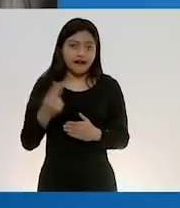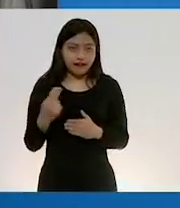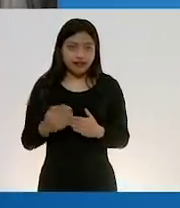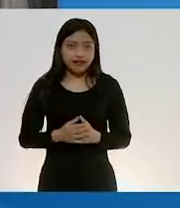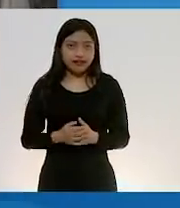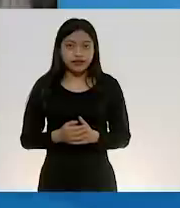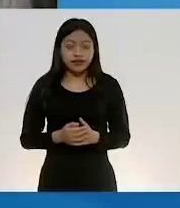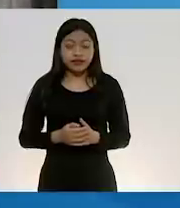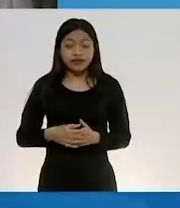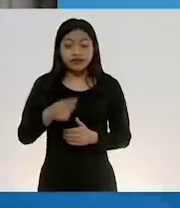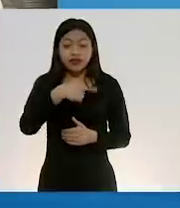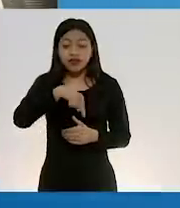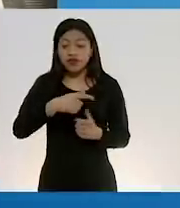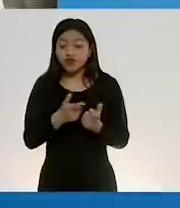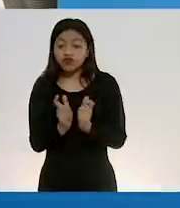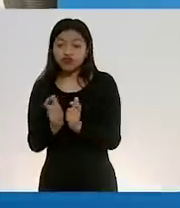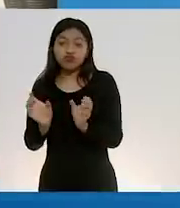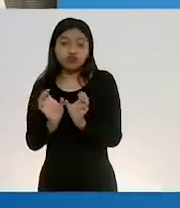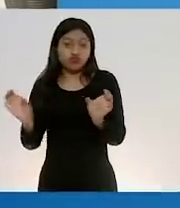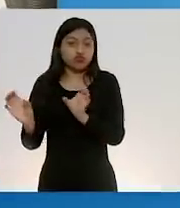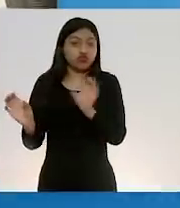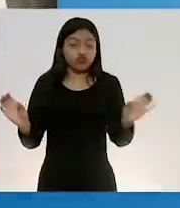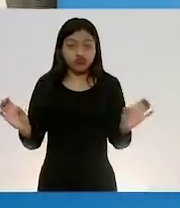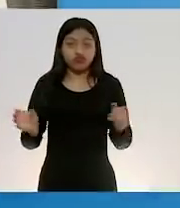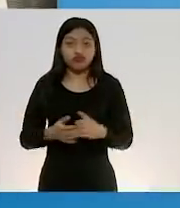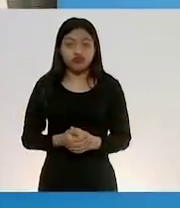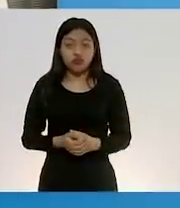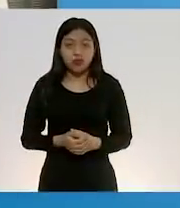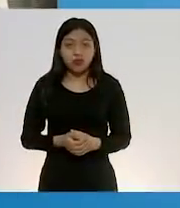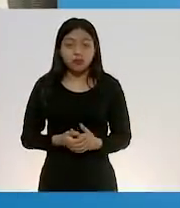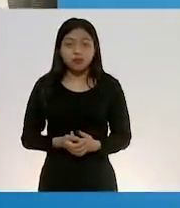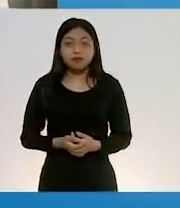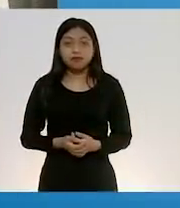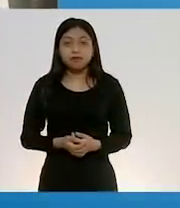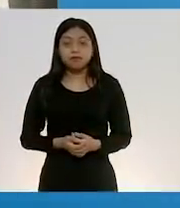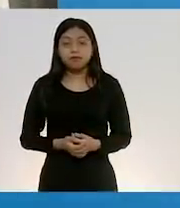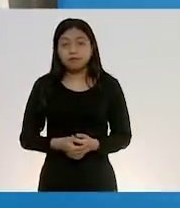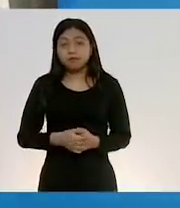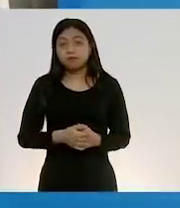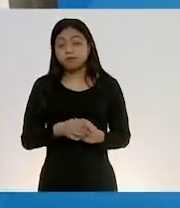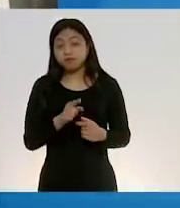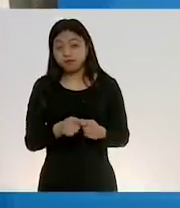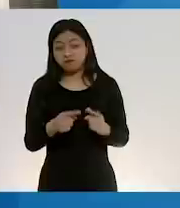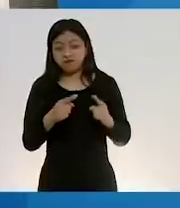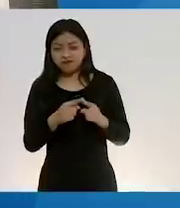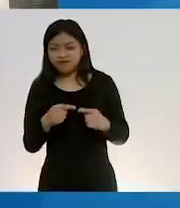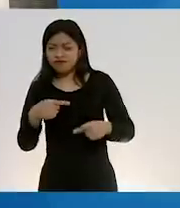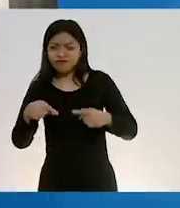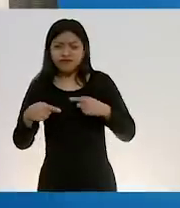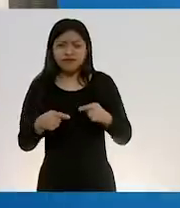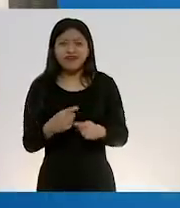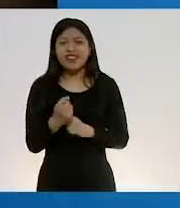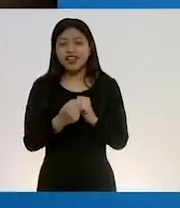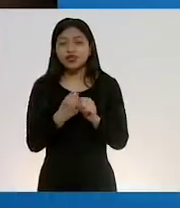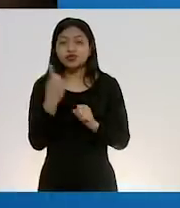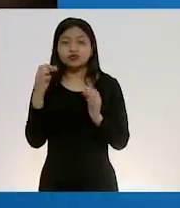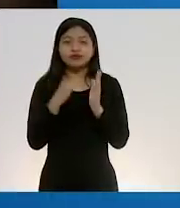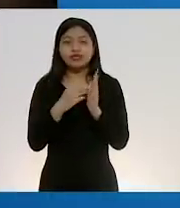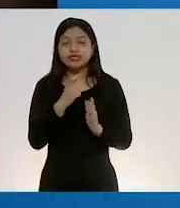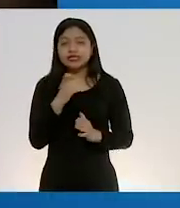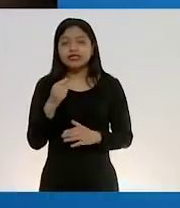de la pureza de los linajes. Durante su administración pastoral en la Nueva España, entre 1766